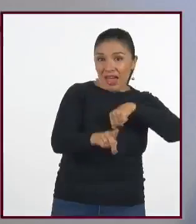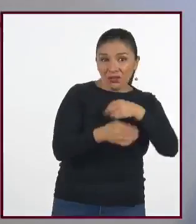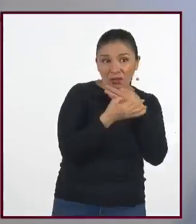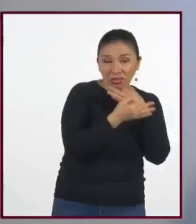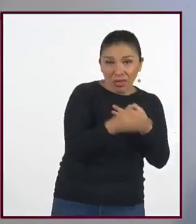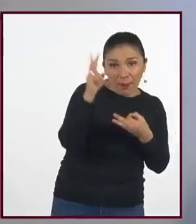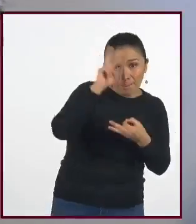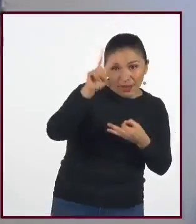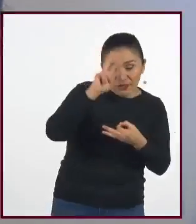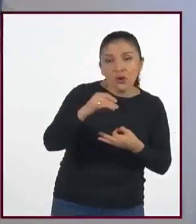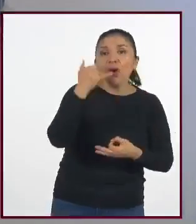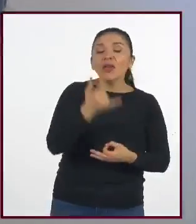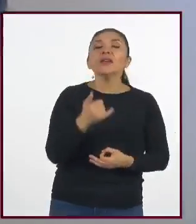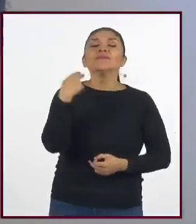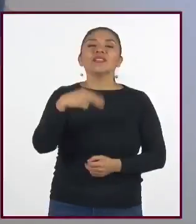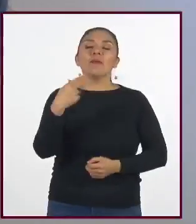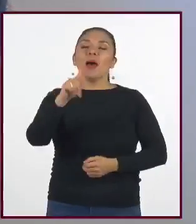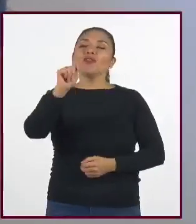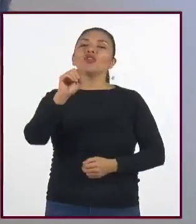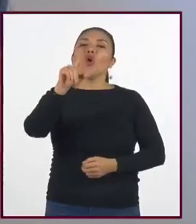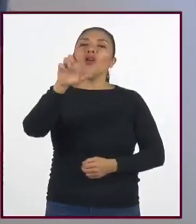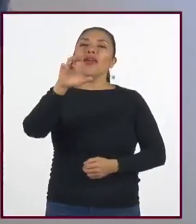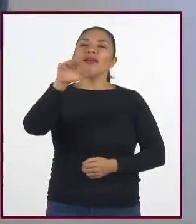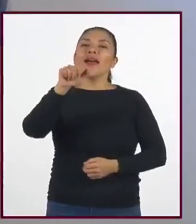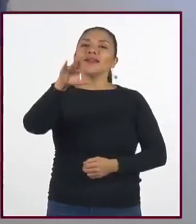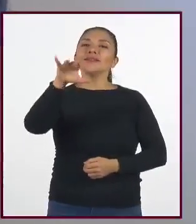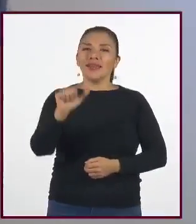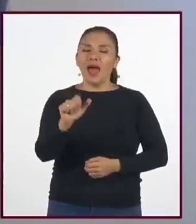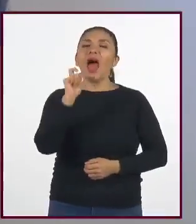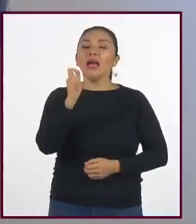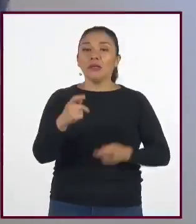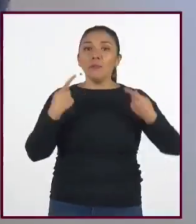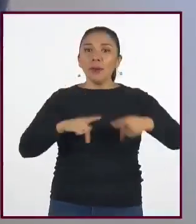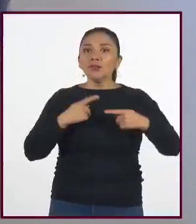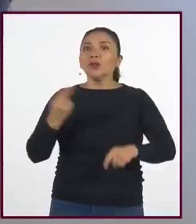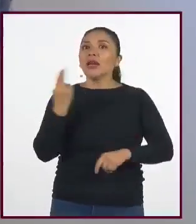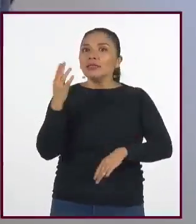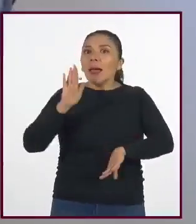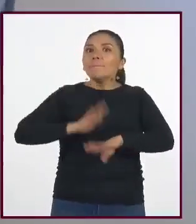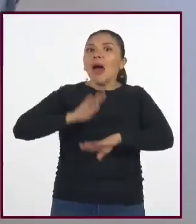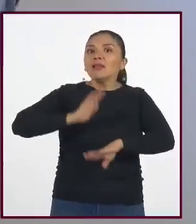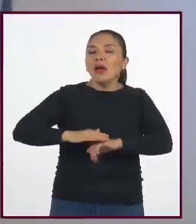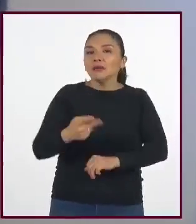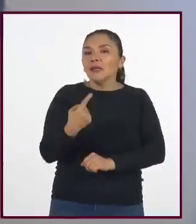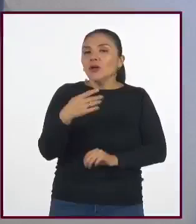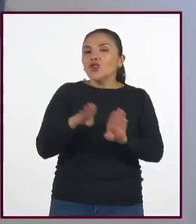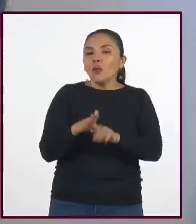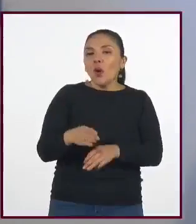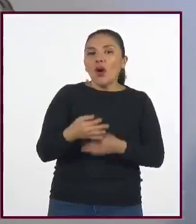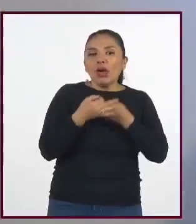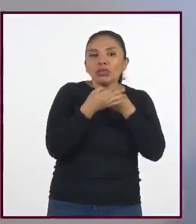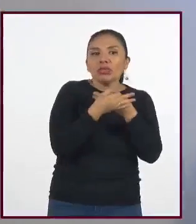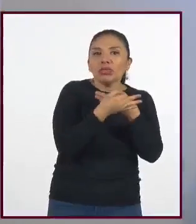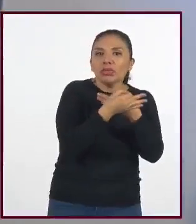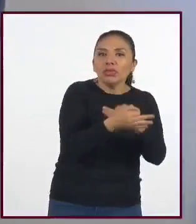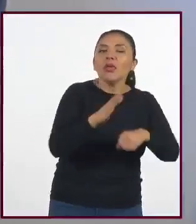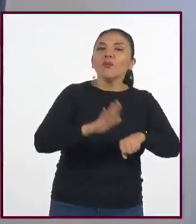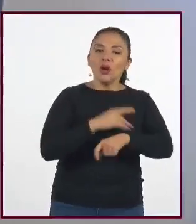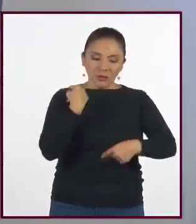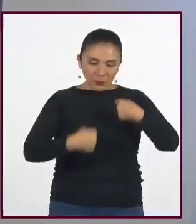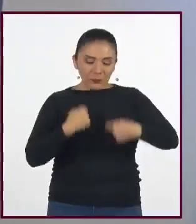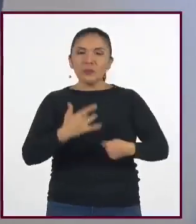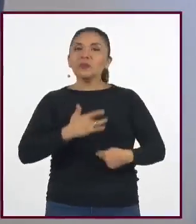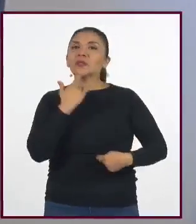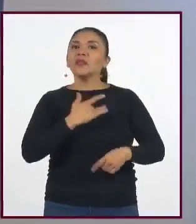la tolerancia, que ya la persona necesita más cantidad para poder tener el mismo efecto que le provocaba.